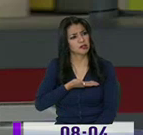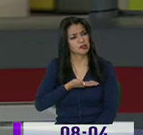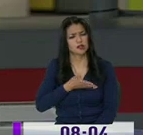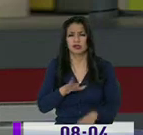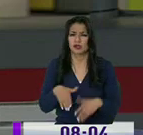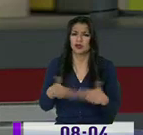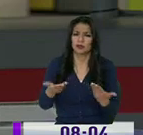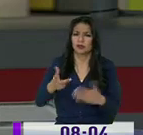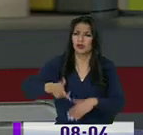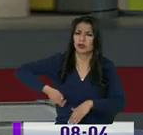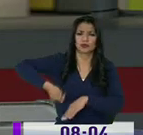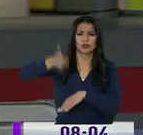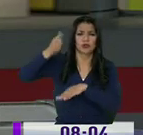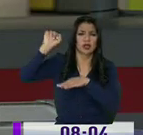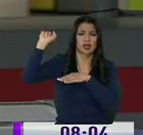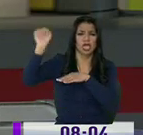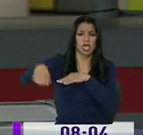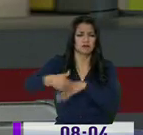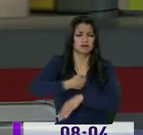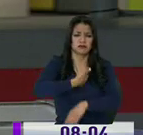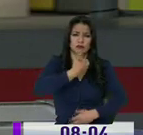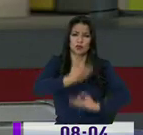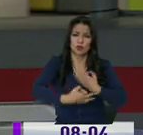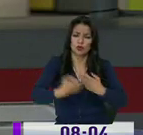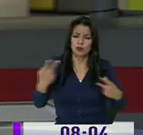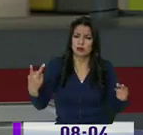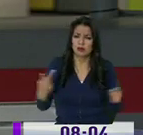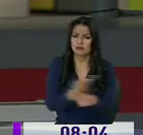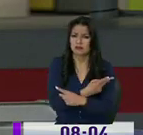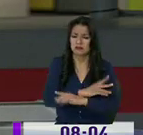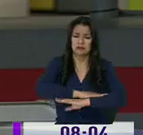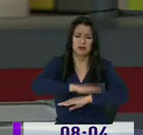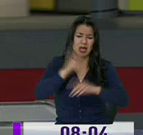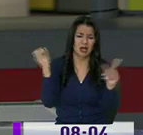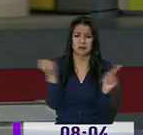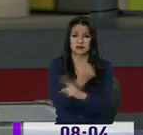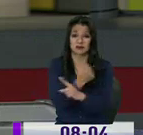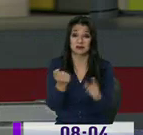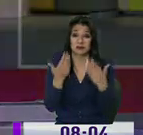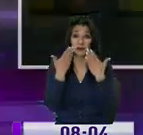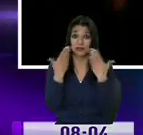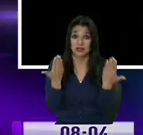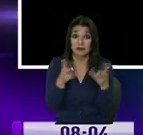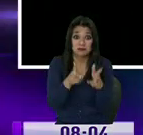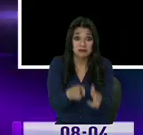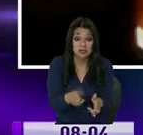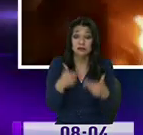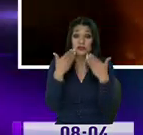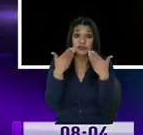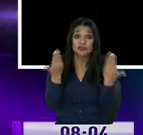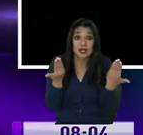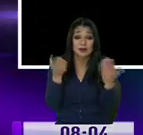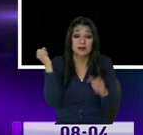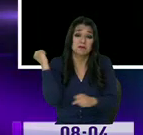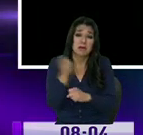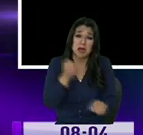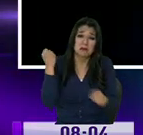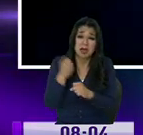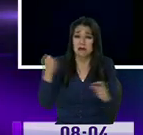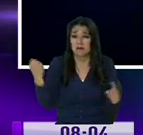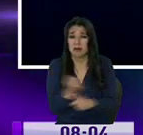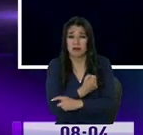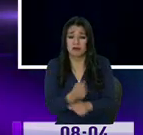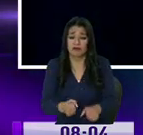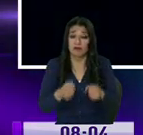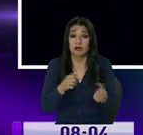por todo lado la violencia. Nos está ganando la violencia. Miren, no sabemos, eran de ahí mismo, no se sabe, les dieron palo. Qué barbaridad